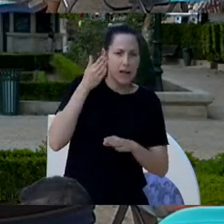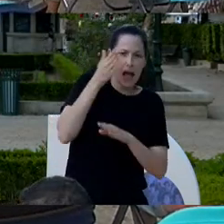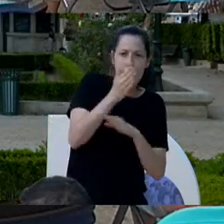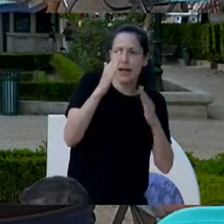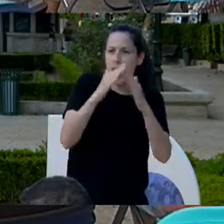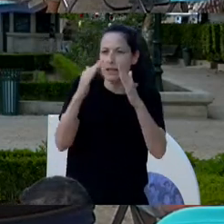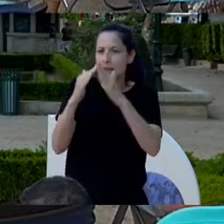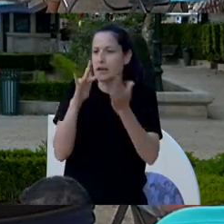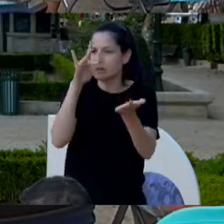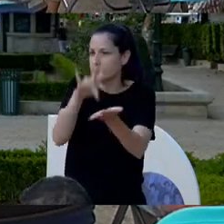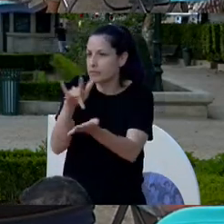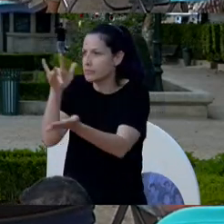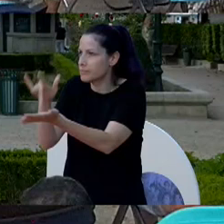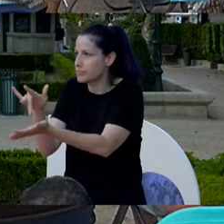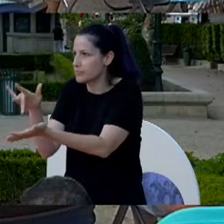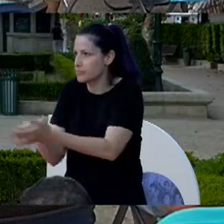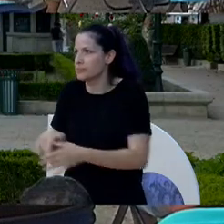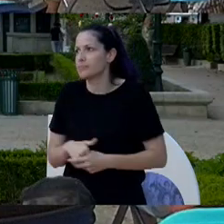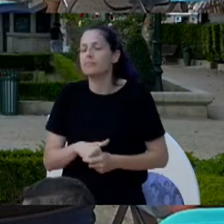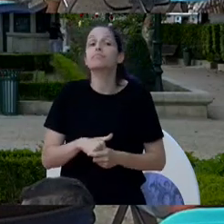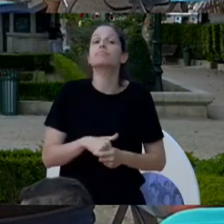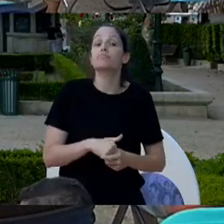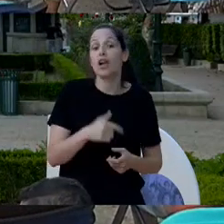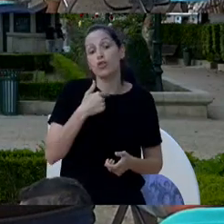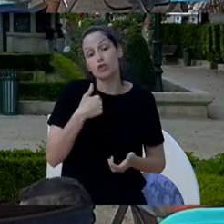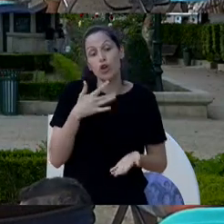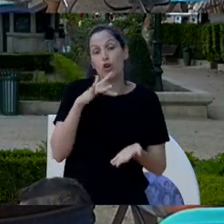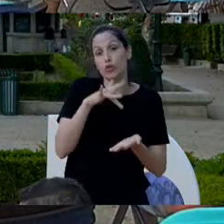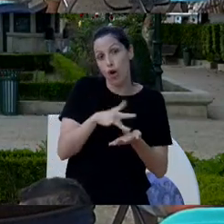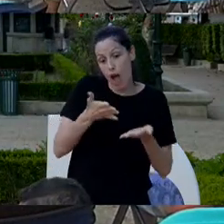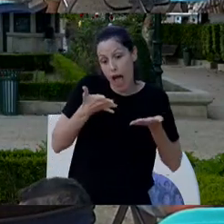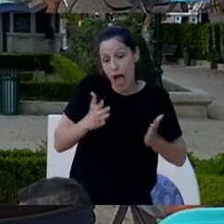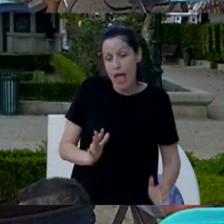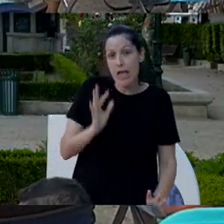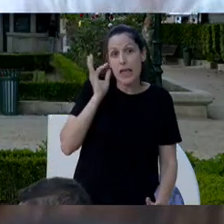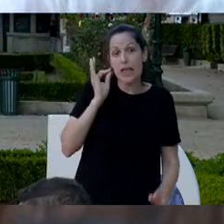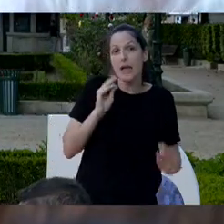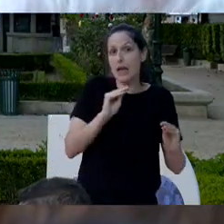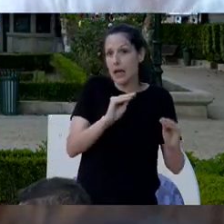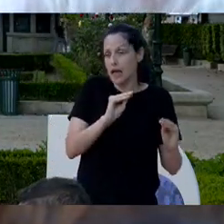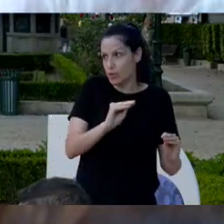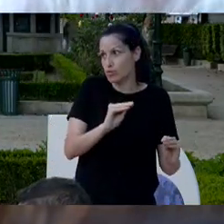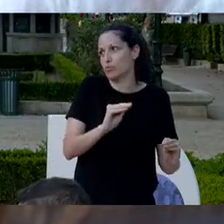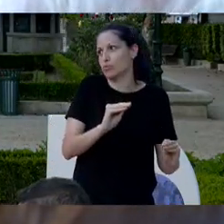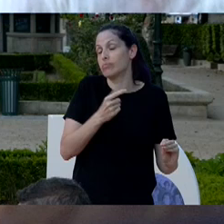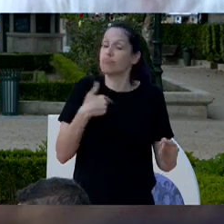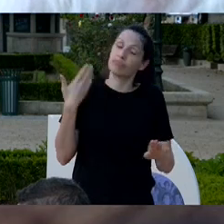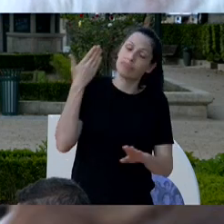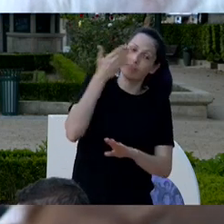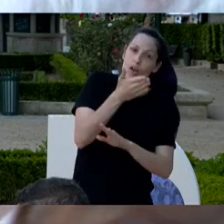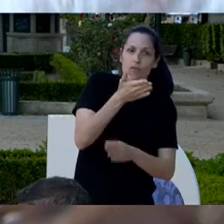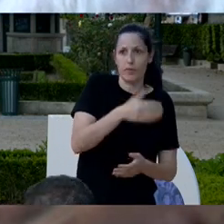clase de Lucila, su hija. Ajá. Y ellos ya vieron que decían que era lista, tal, estas